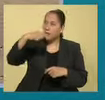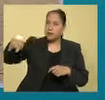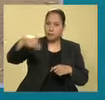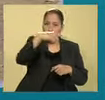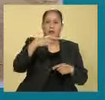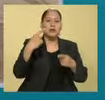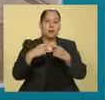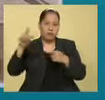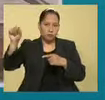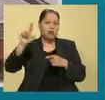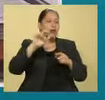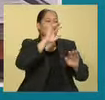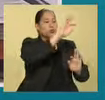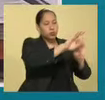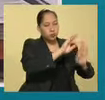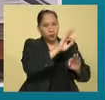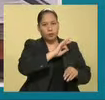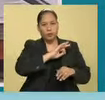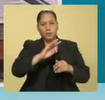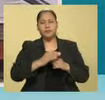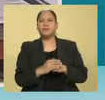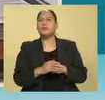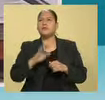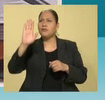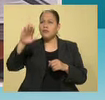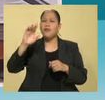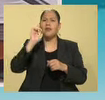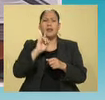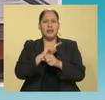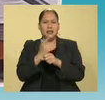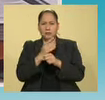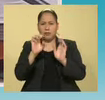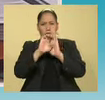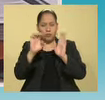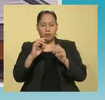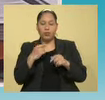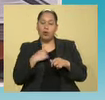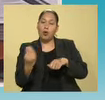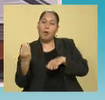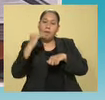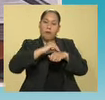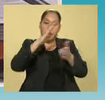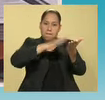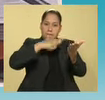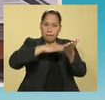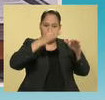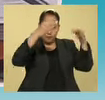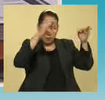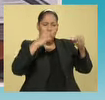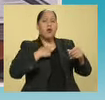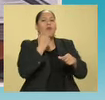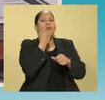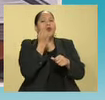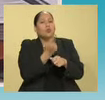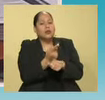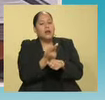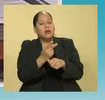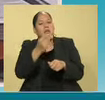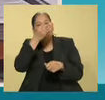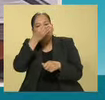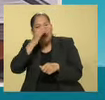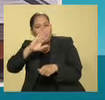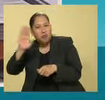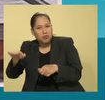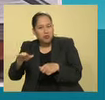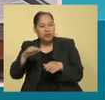médicos. Licenciada, ¿de qué manera manifiesto mi voluntad anticipada? Hoy por hoy